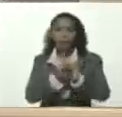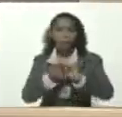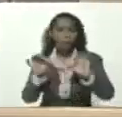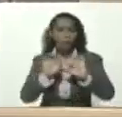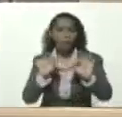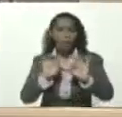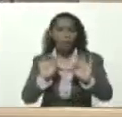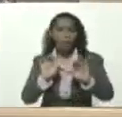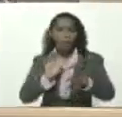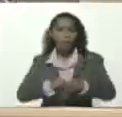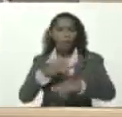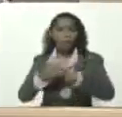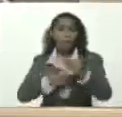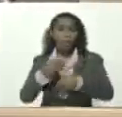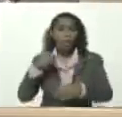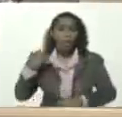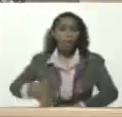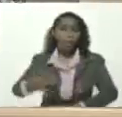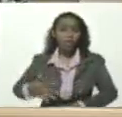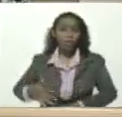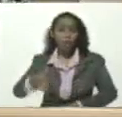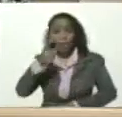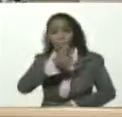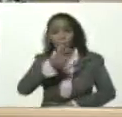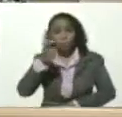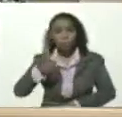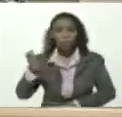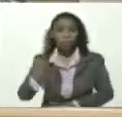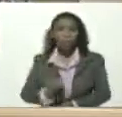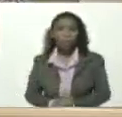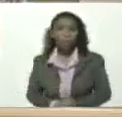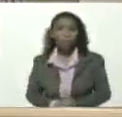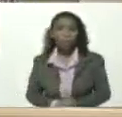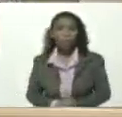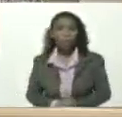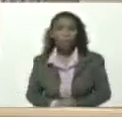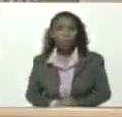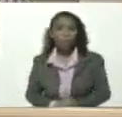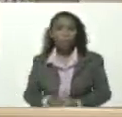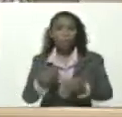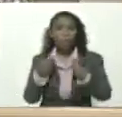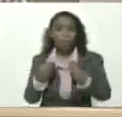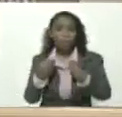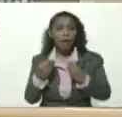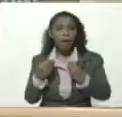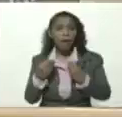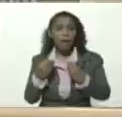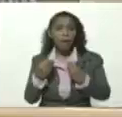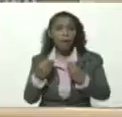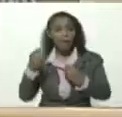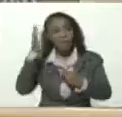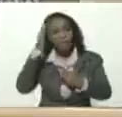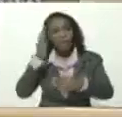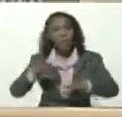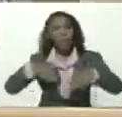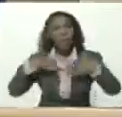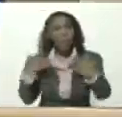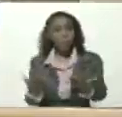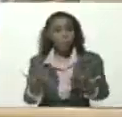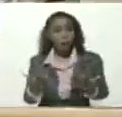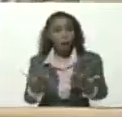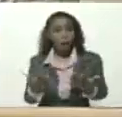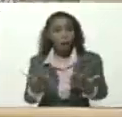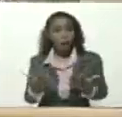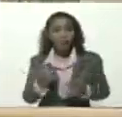se garantizan los derechos del ciudadano y la ciudadana para enterarse de cuál ha sido, cuál